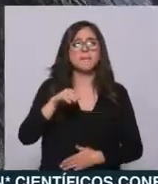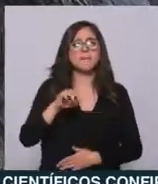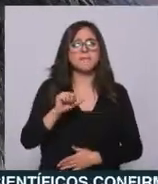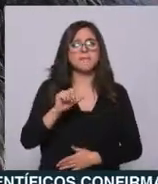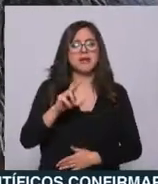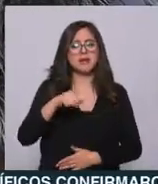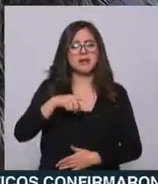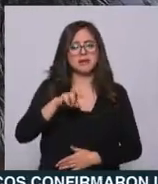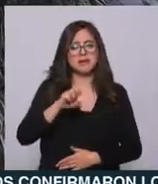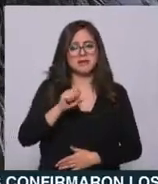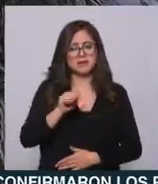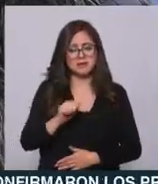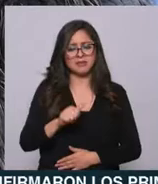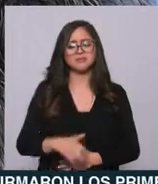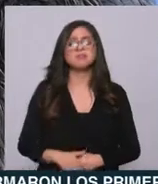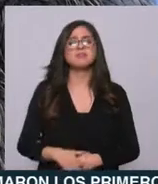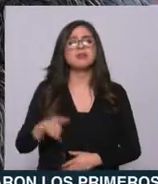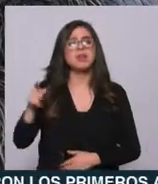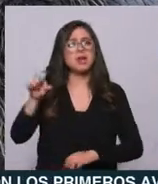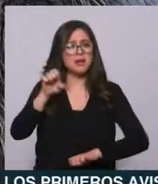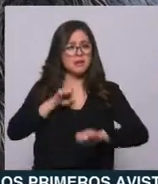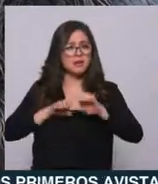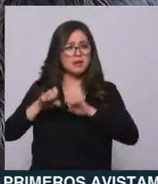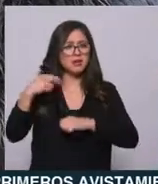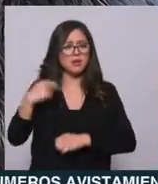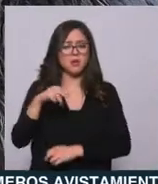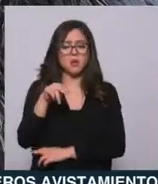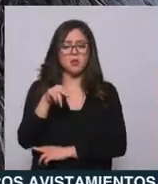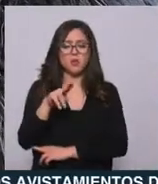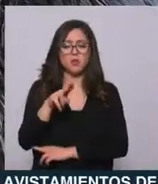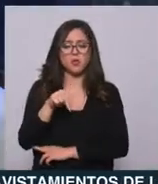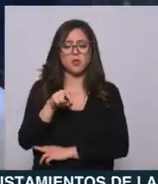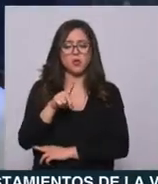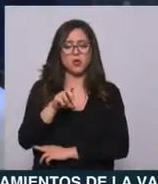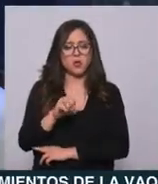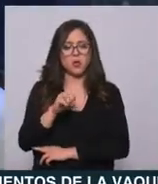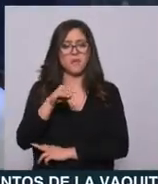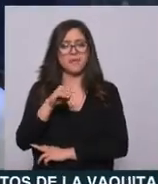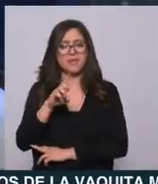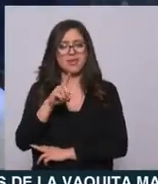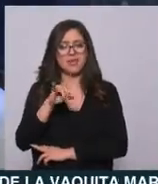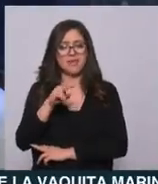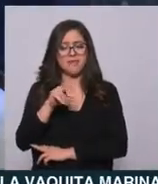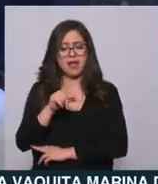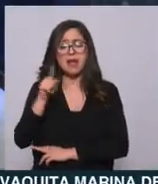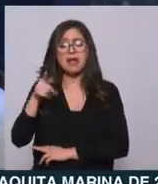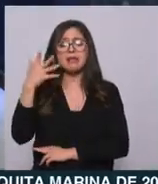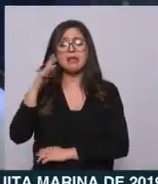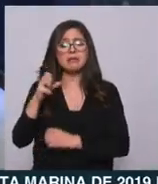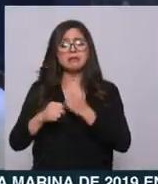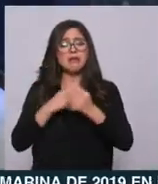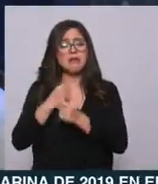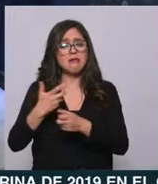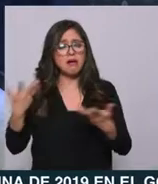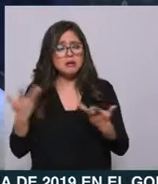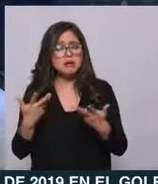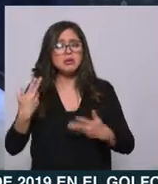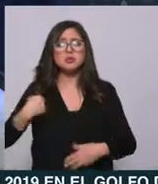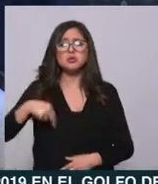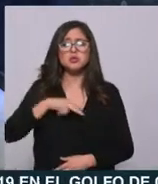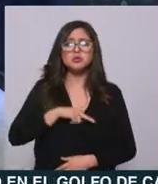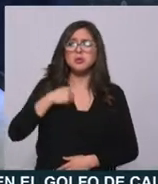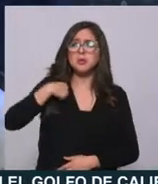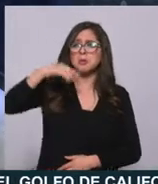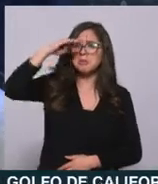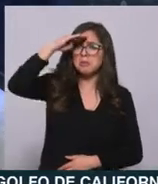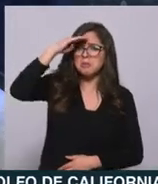esta empresa del mundo medieval tiene como 10 años haciendo festivales y hace unos añitos se nos ocurrió que podíamos hacerlo también vikingo,